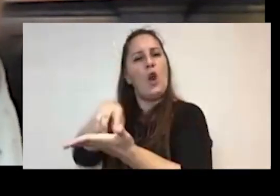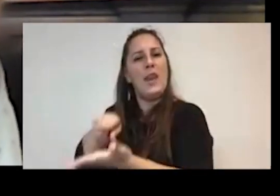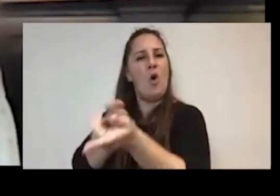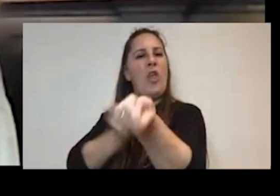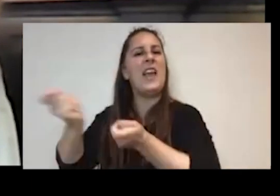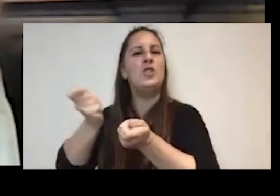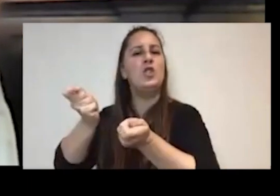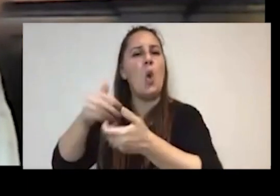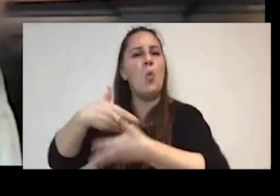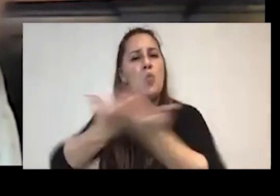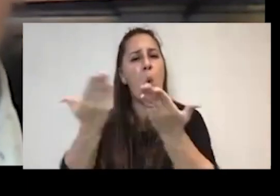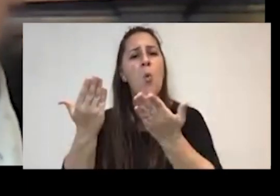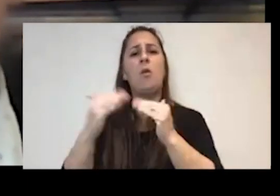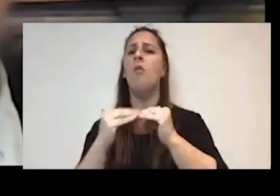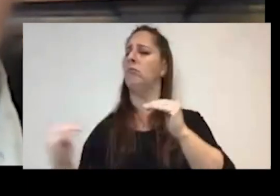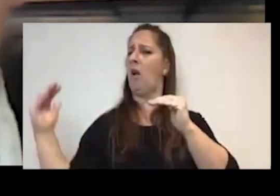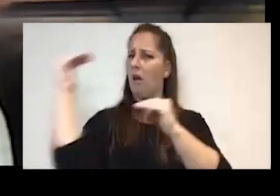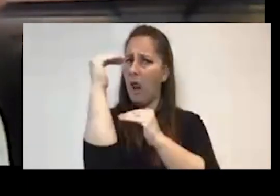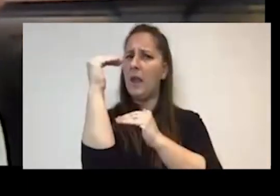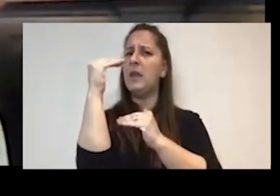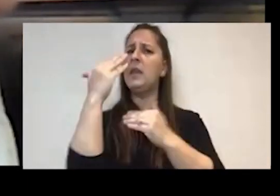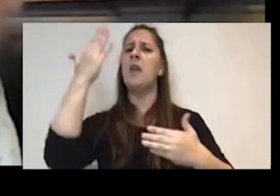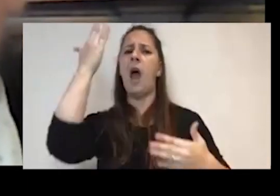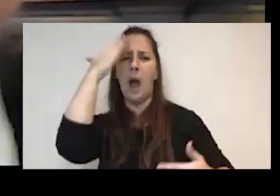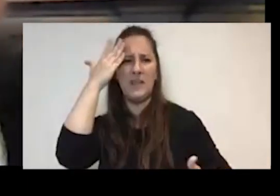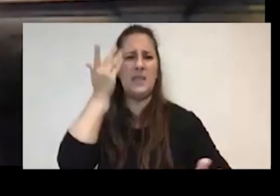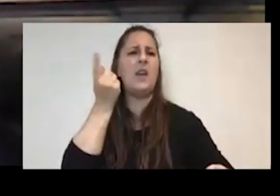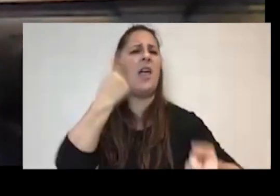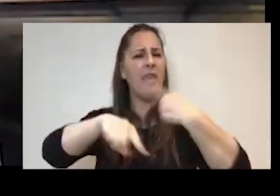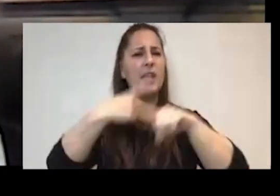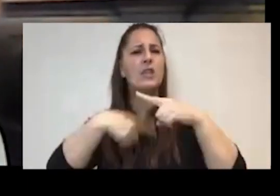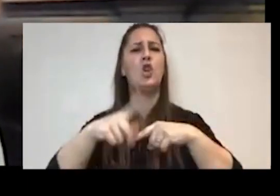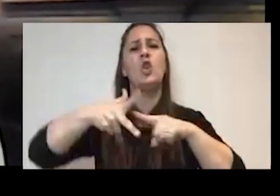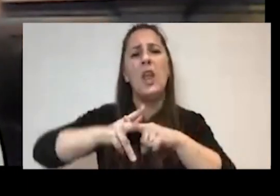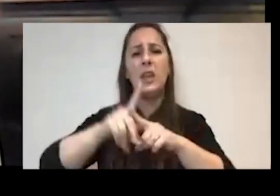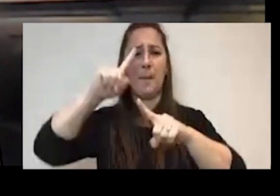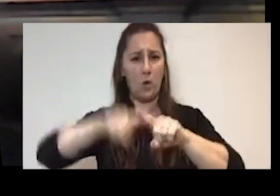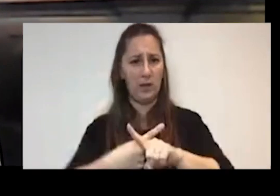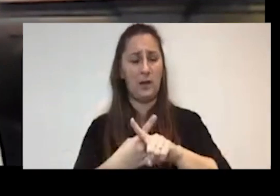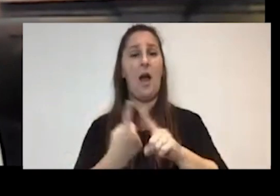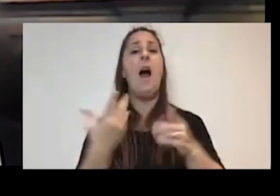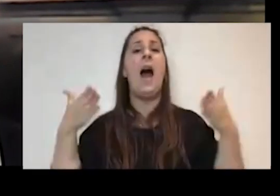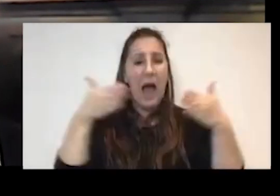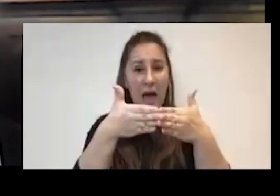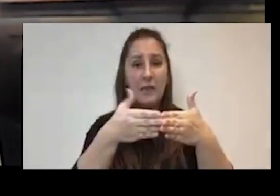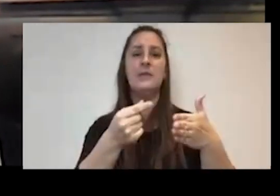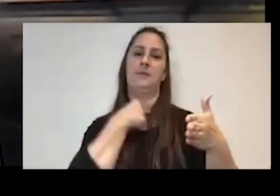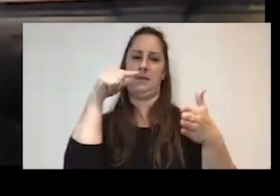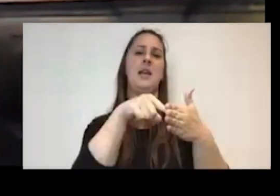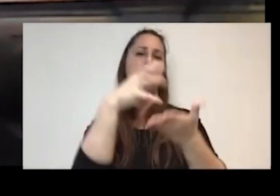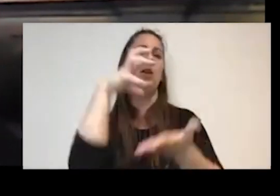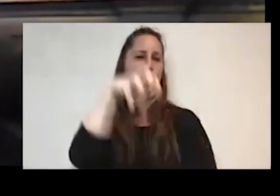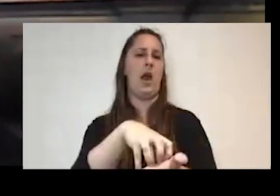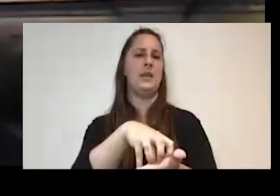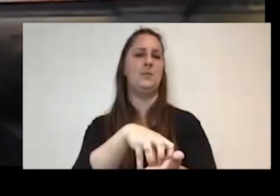pública con jerarquía y con capacidad de gestión técnica y política. Nosotros queremos que la ANDI sea ese organismo y